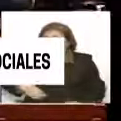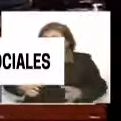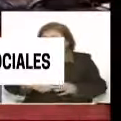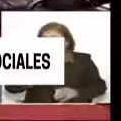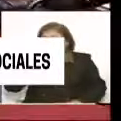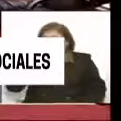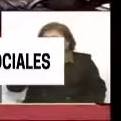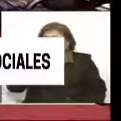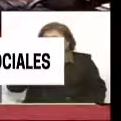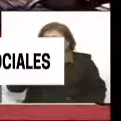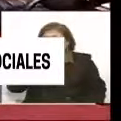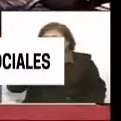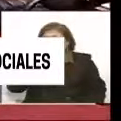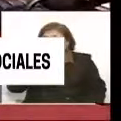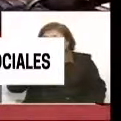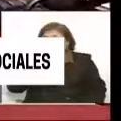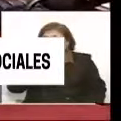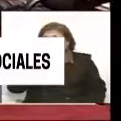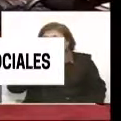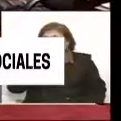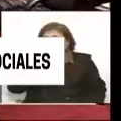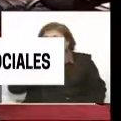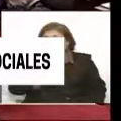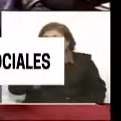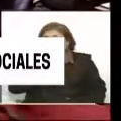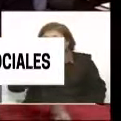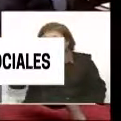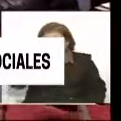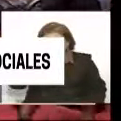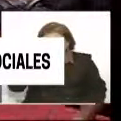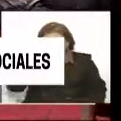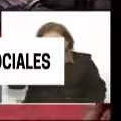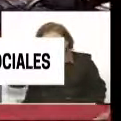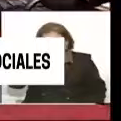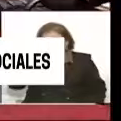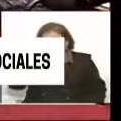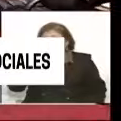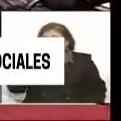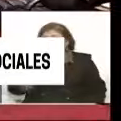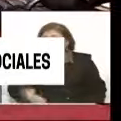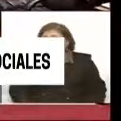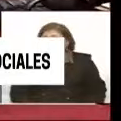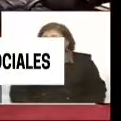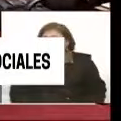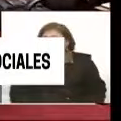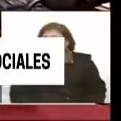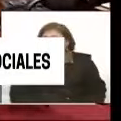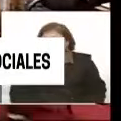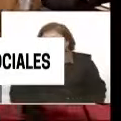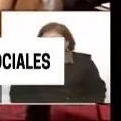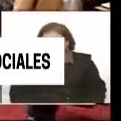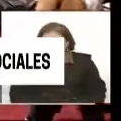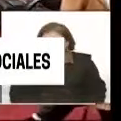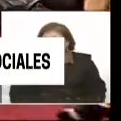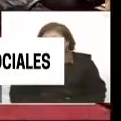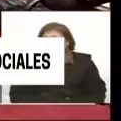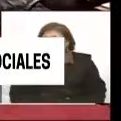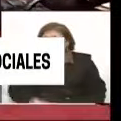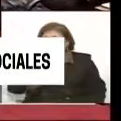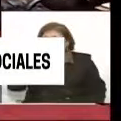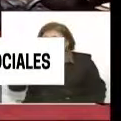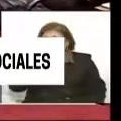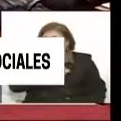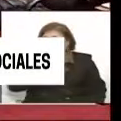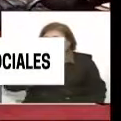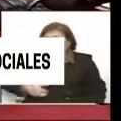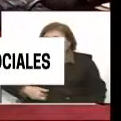están tomando recién sus responsabilidades. Entonces necesitamos construir lazos con la sociedad civil, lazos